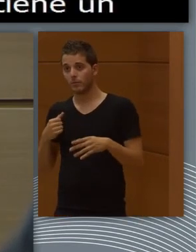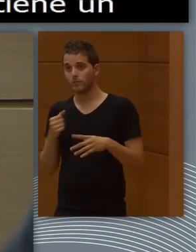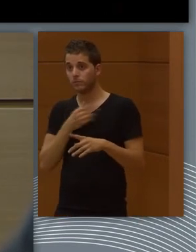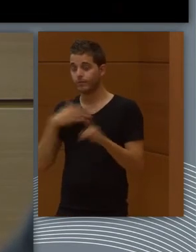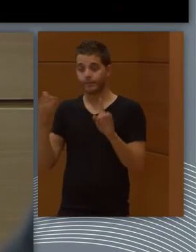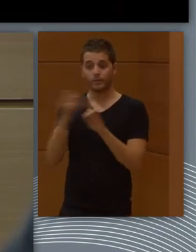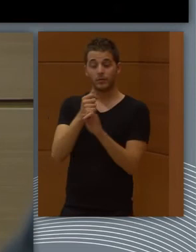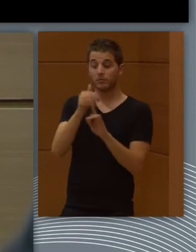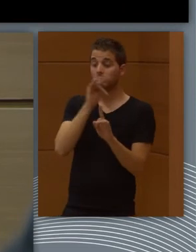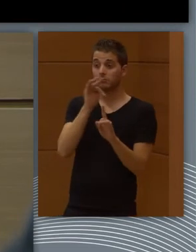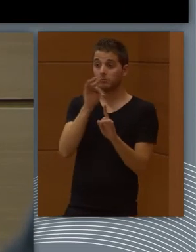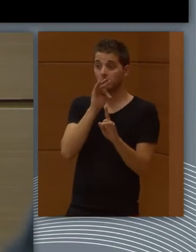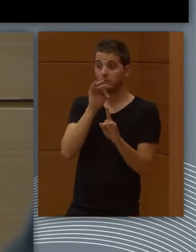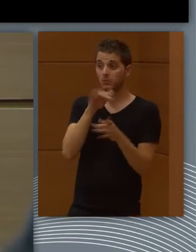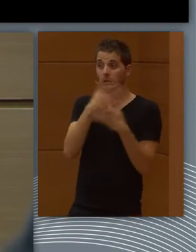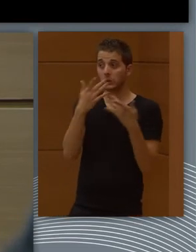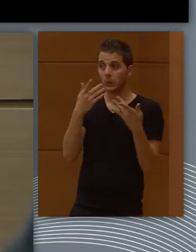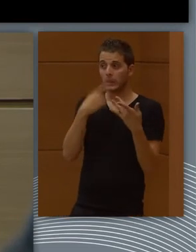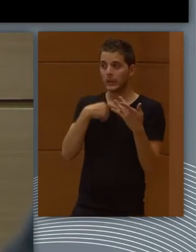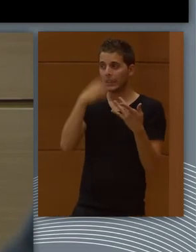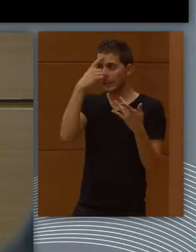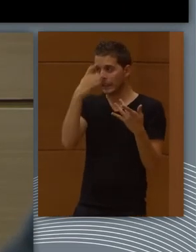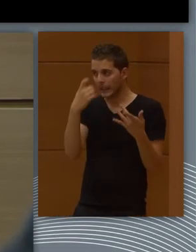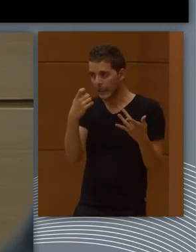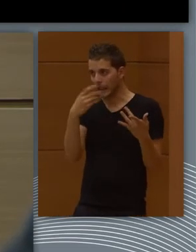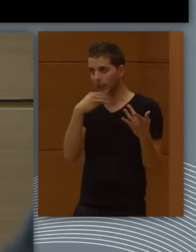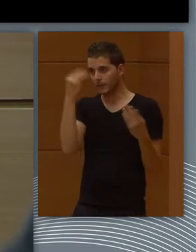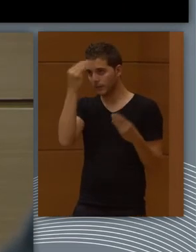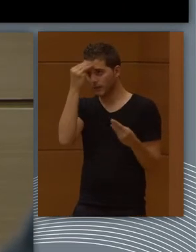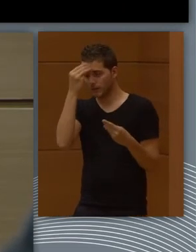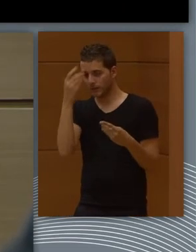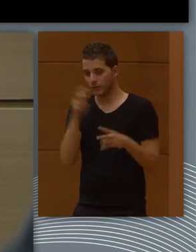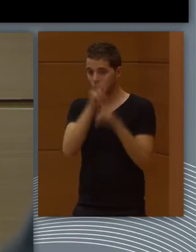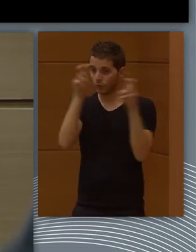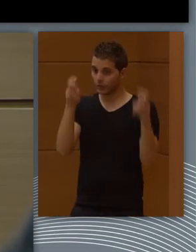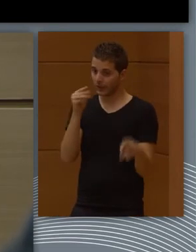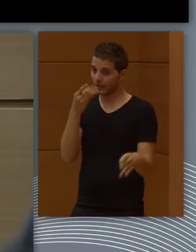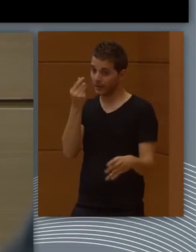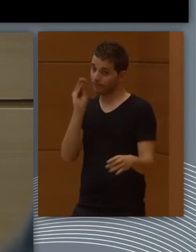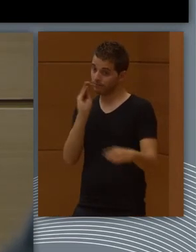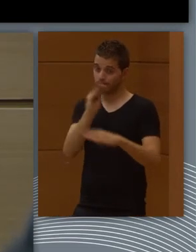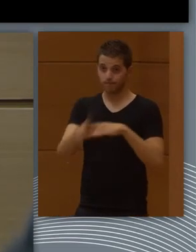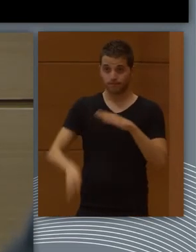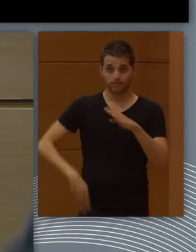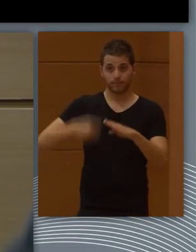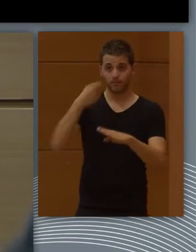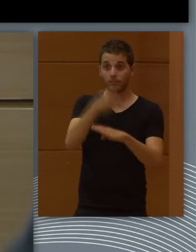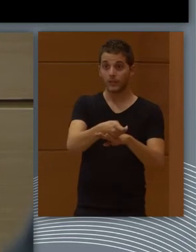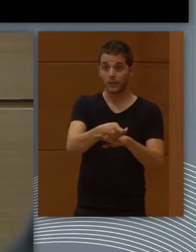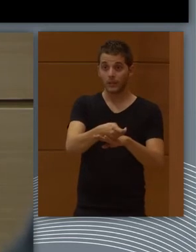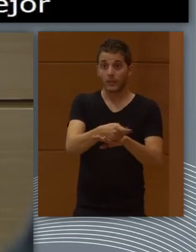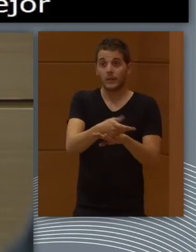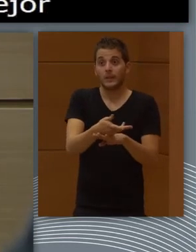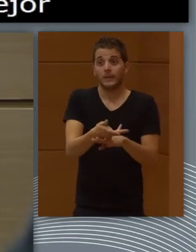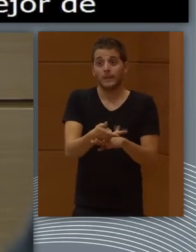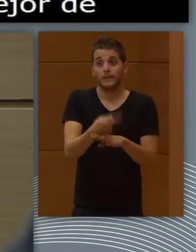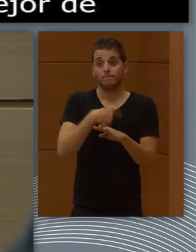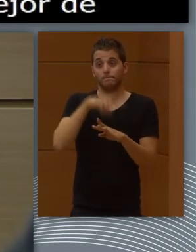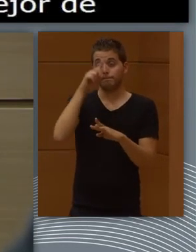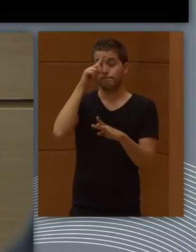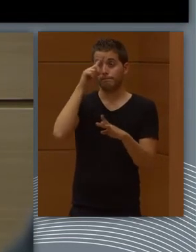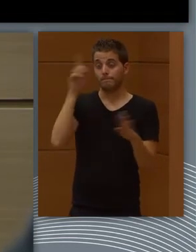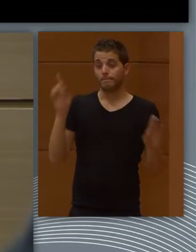Por lo tanto, quiero entender que es un tema a lo mejor de inversión. El problema de que no haya un planificador